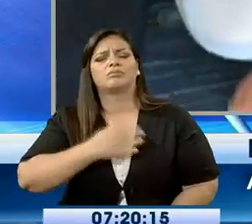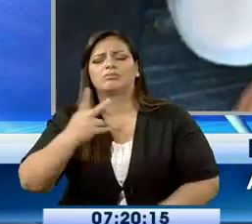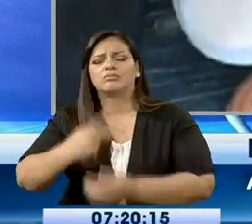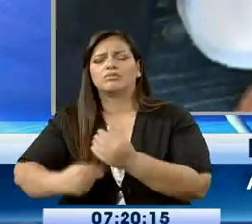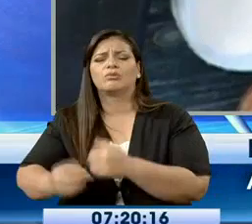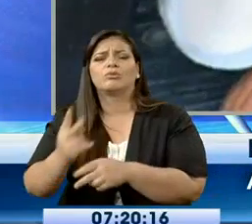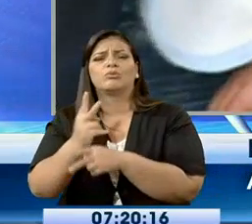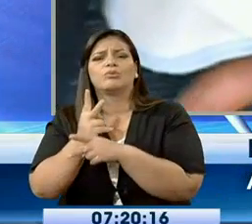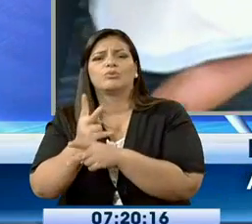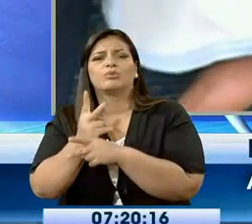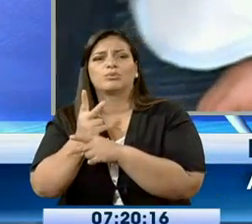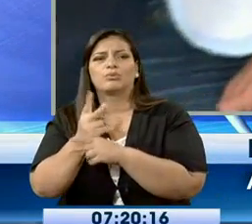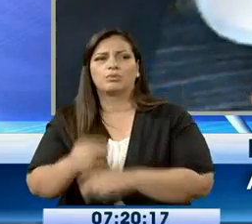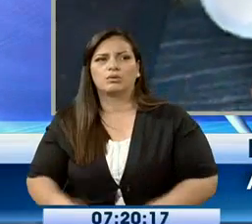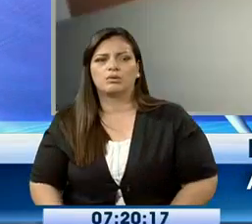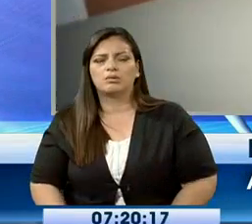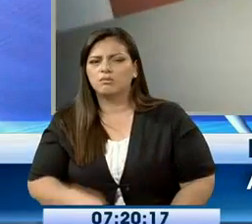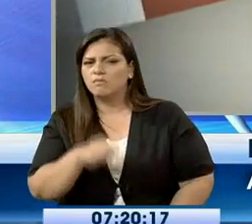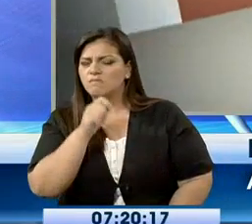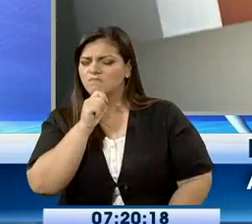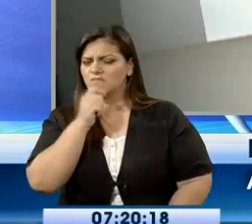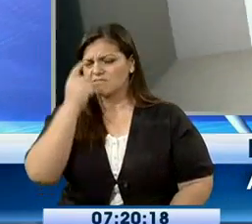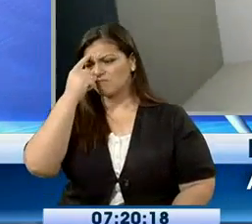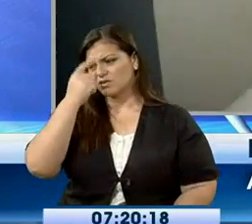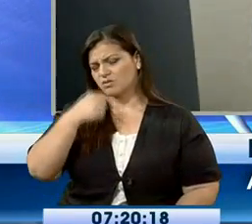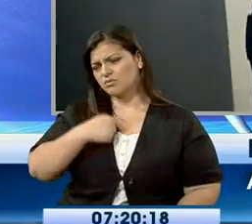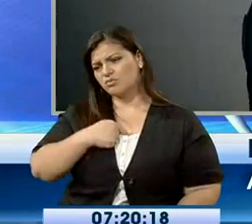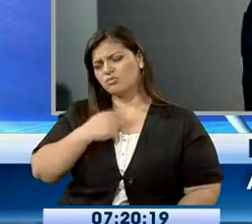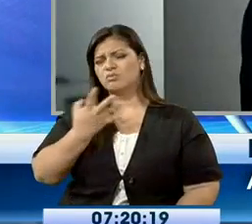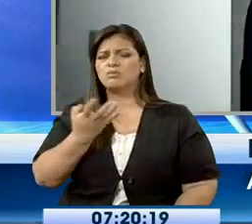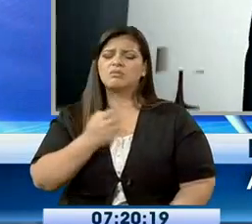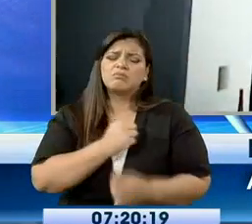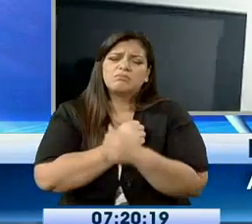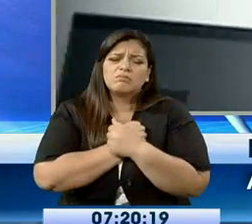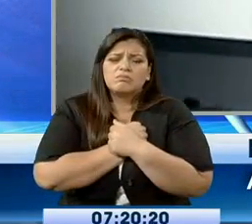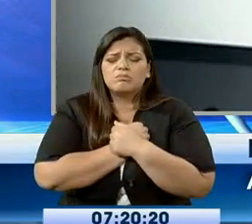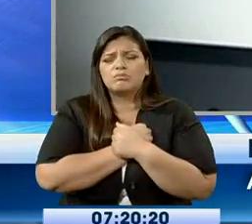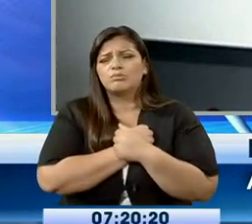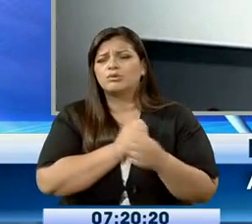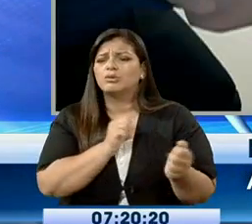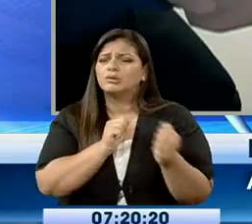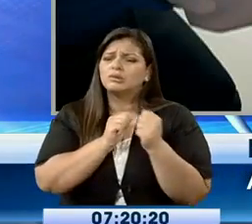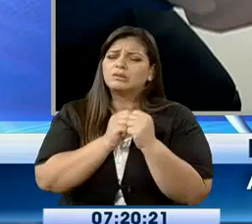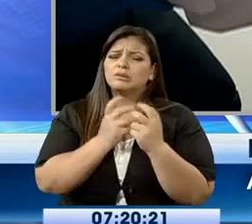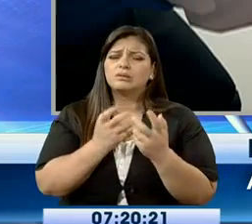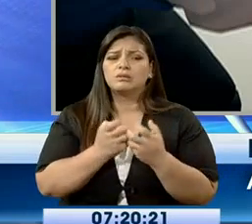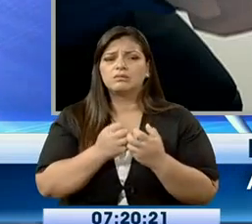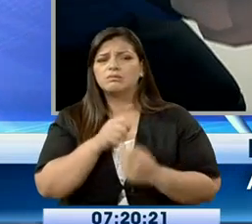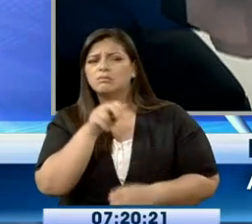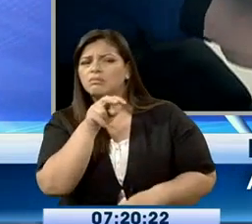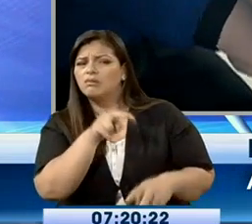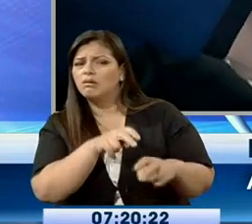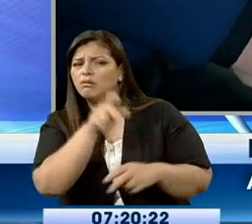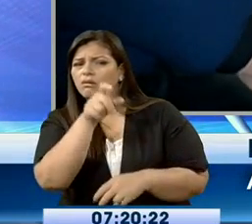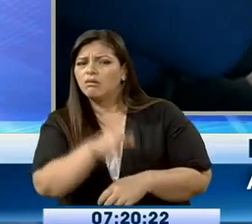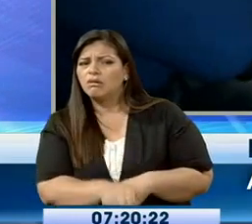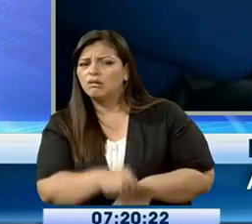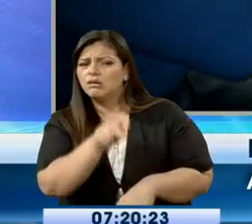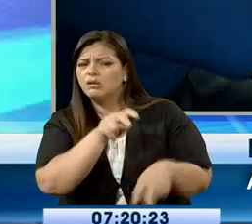con quién piensan rehacer sus vidas, sobre todo si tienen criaturas pequeñas bajo su protección y amparo. Es que hay quienes le dan